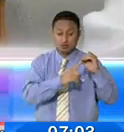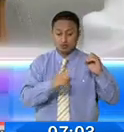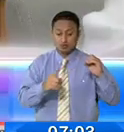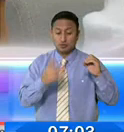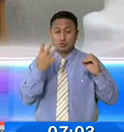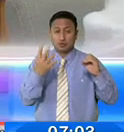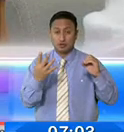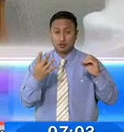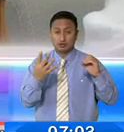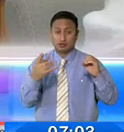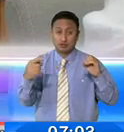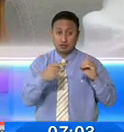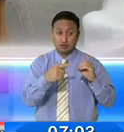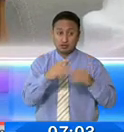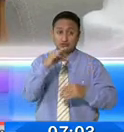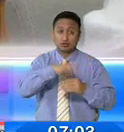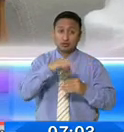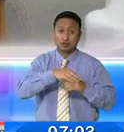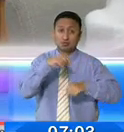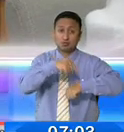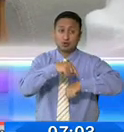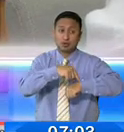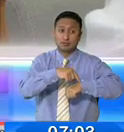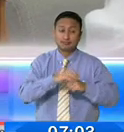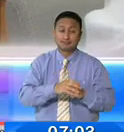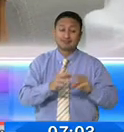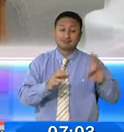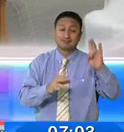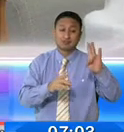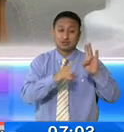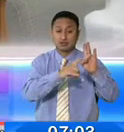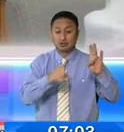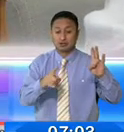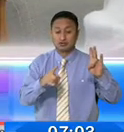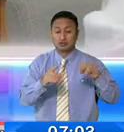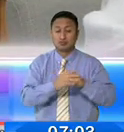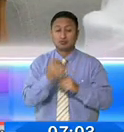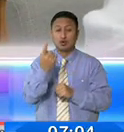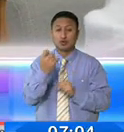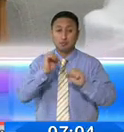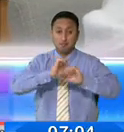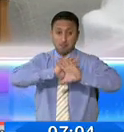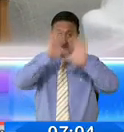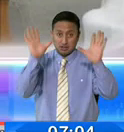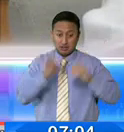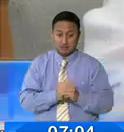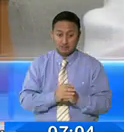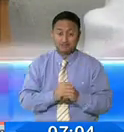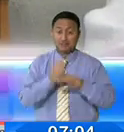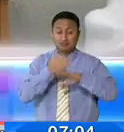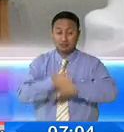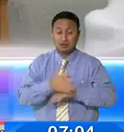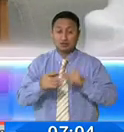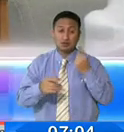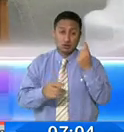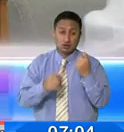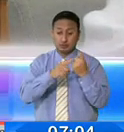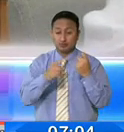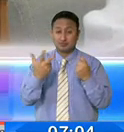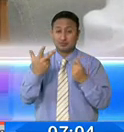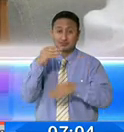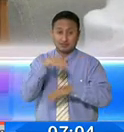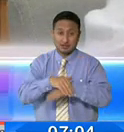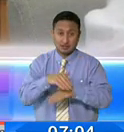4. Ellos votarán entre las 7 y las 11 de la mañana. Luego de las 11 hasta las 3 de la tarde,